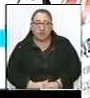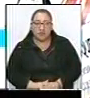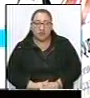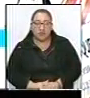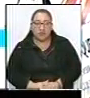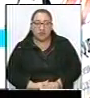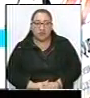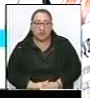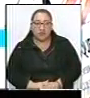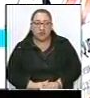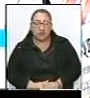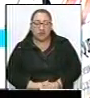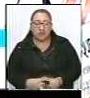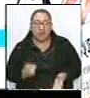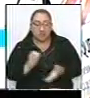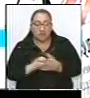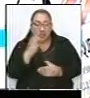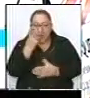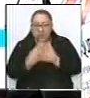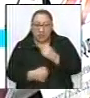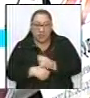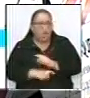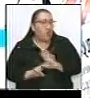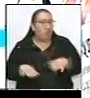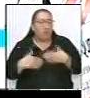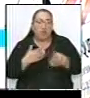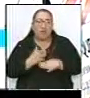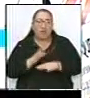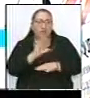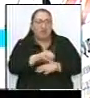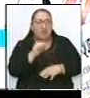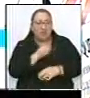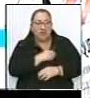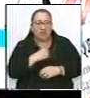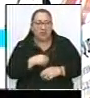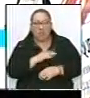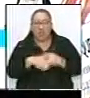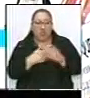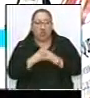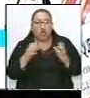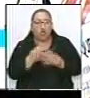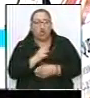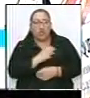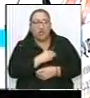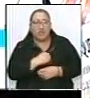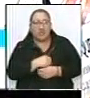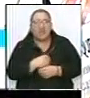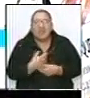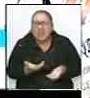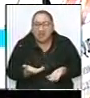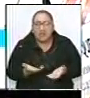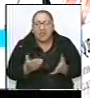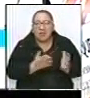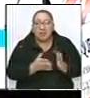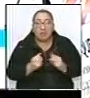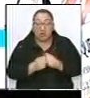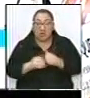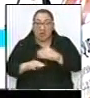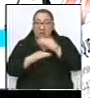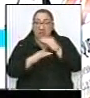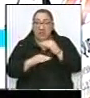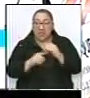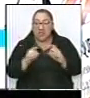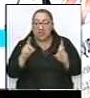afirmar la confianza. Ya están planteando que no puede haber interpelación para ministros, sino para todo el Consejo de Ministros. Y plantear una limitación a las